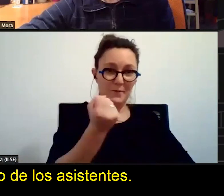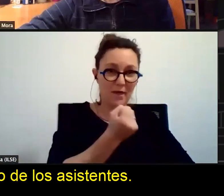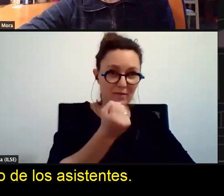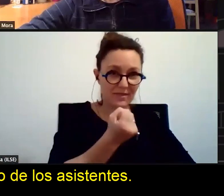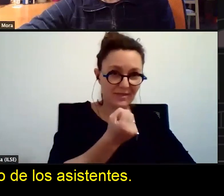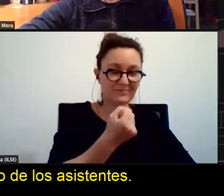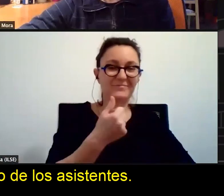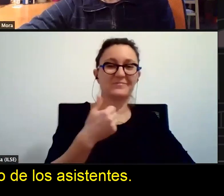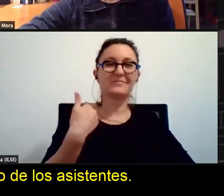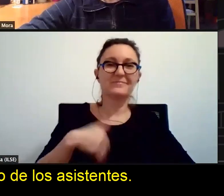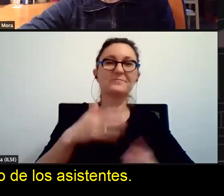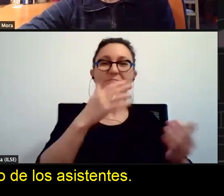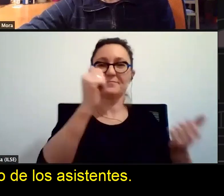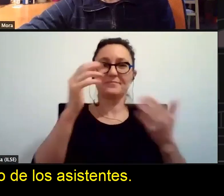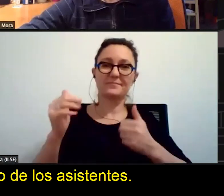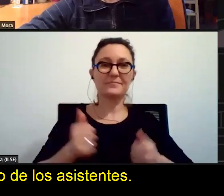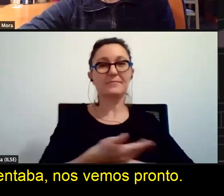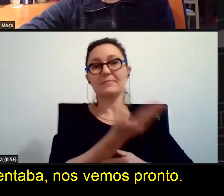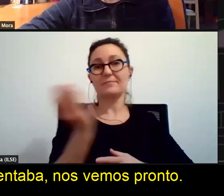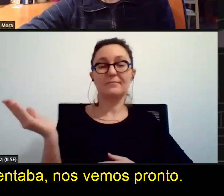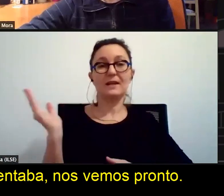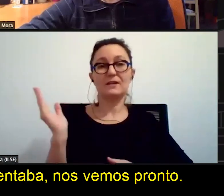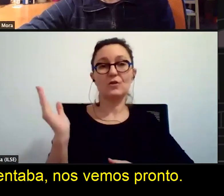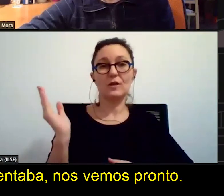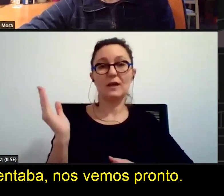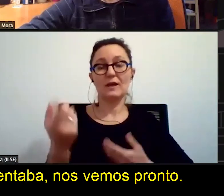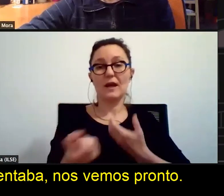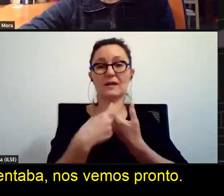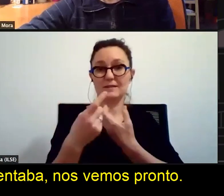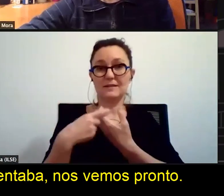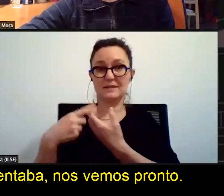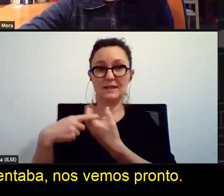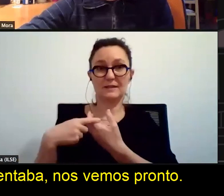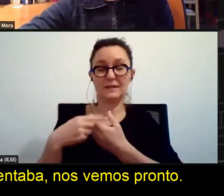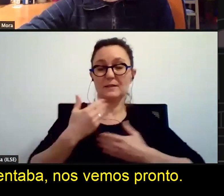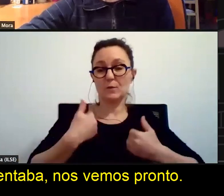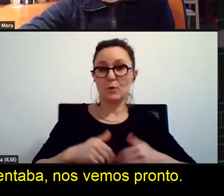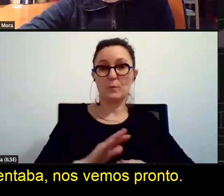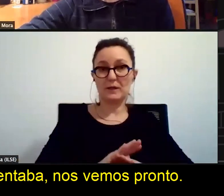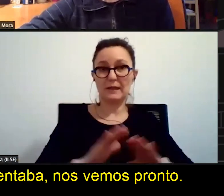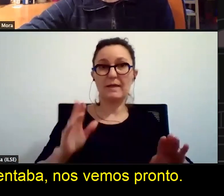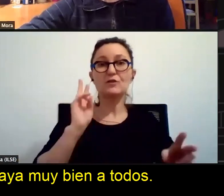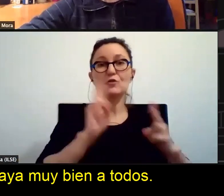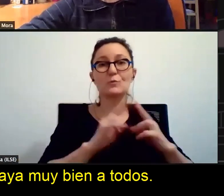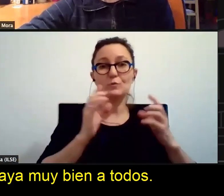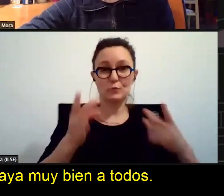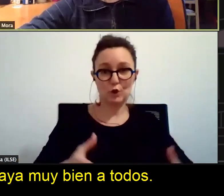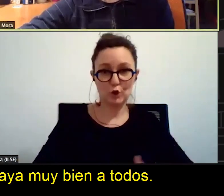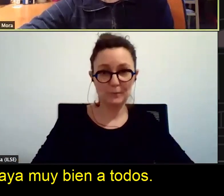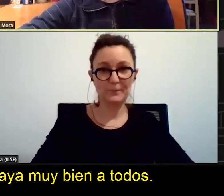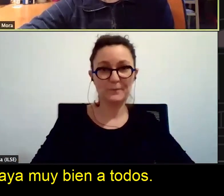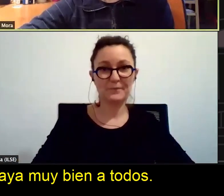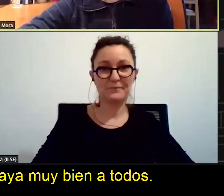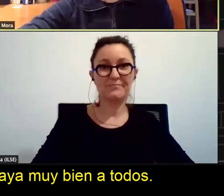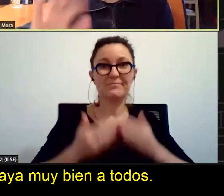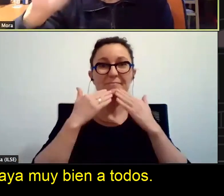despedir al resto de los asistentes y por mi parte, pues lo que os comentaba, nos vemos pronto. Gracias, muy